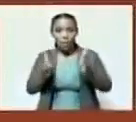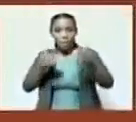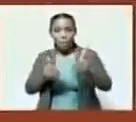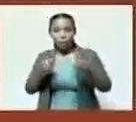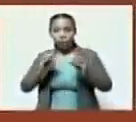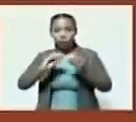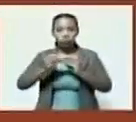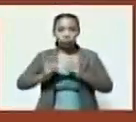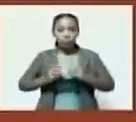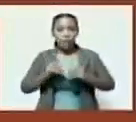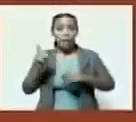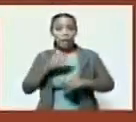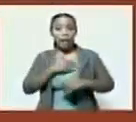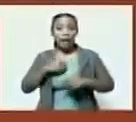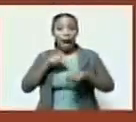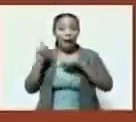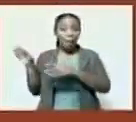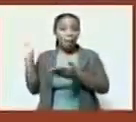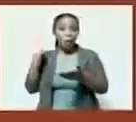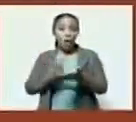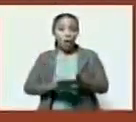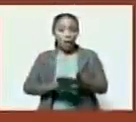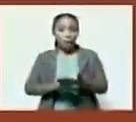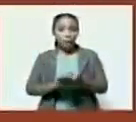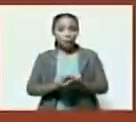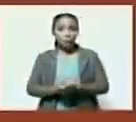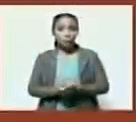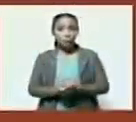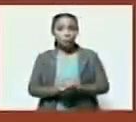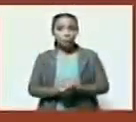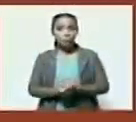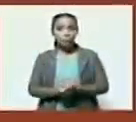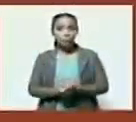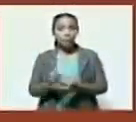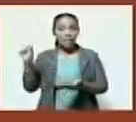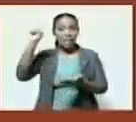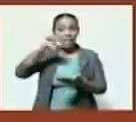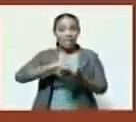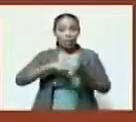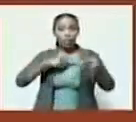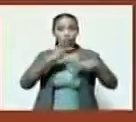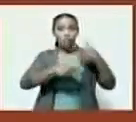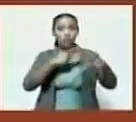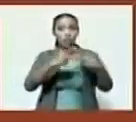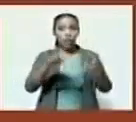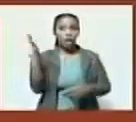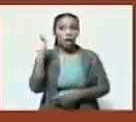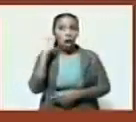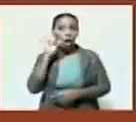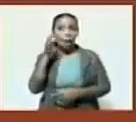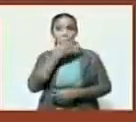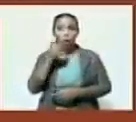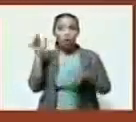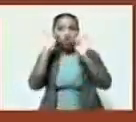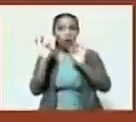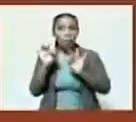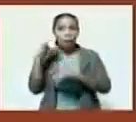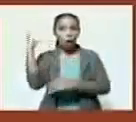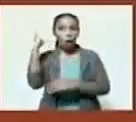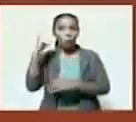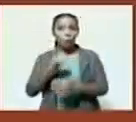de droga. Se pretendía allí instalar un centro de procesamiento de cocaína al mejor estilo de